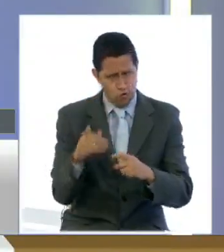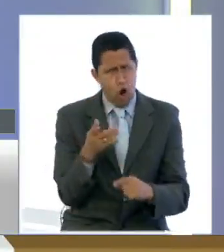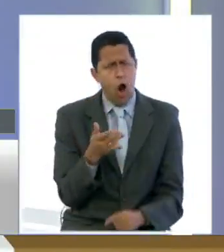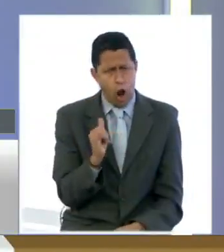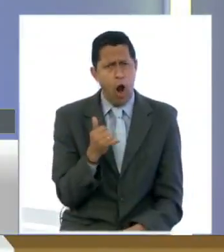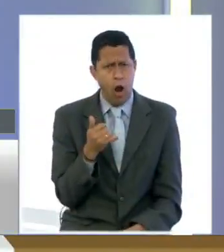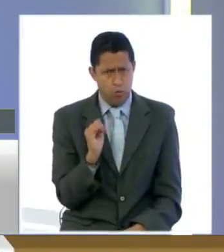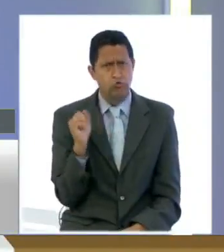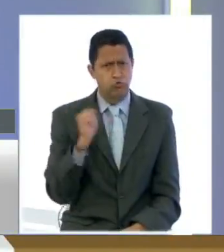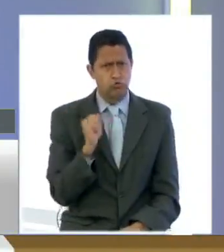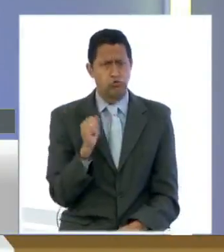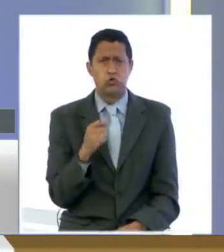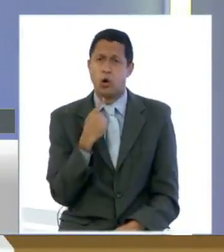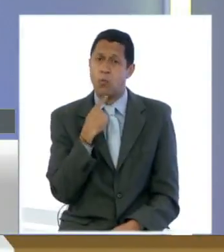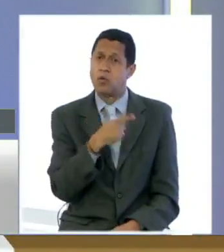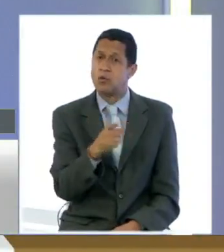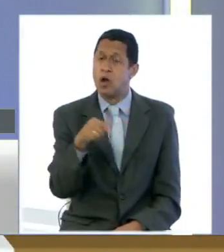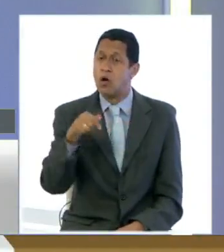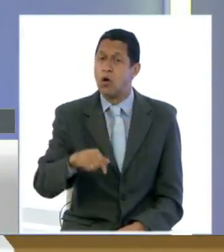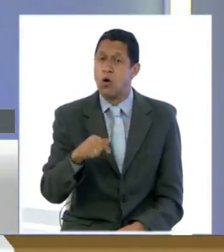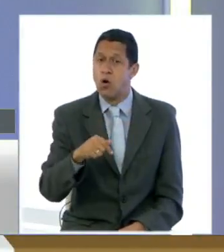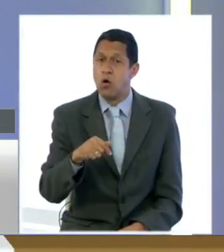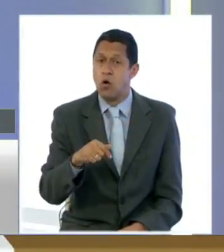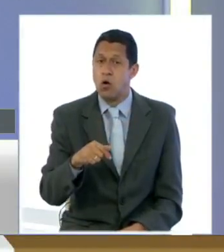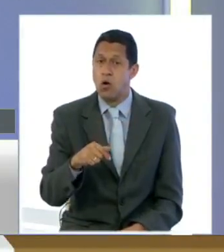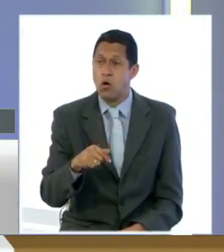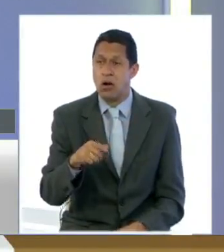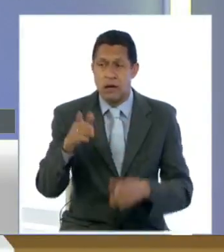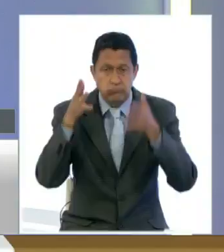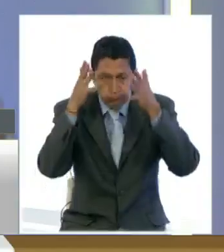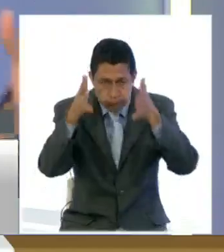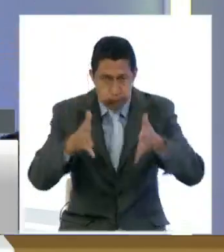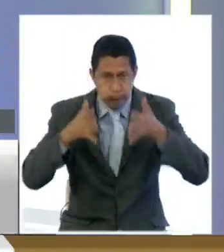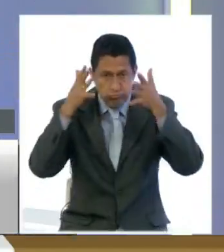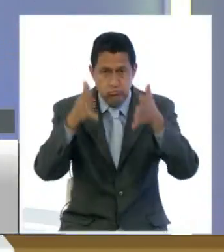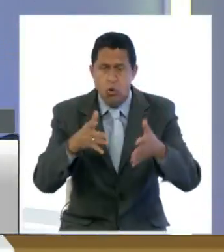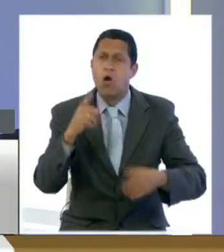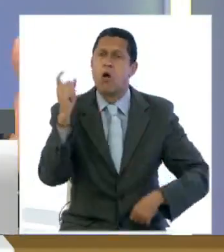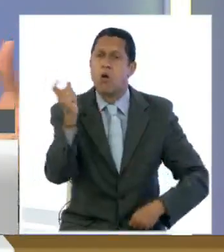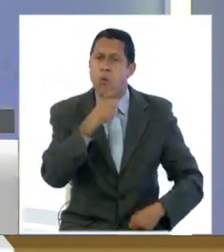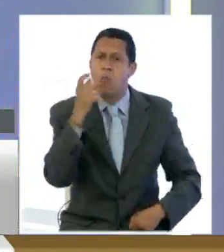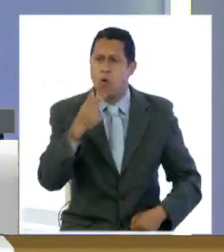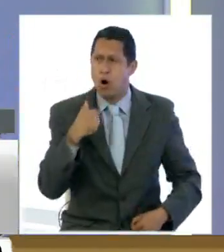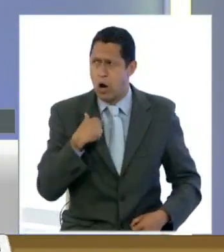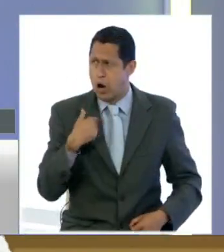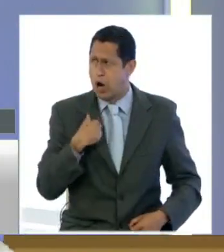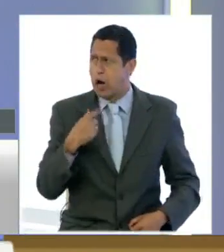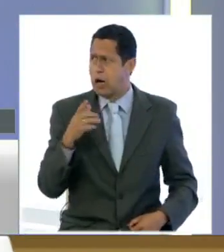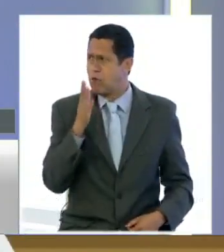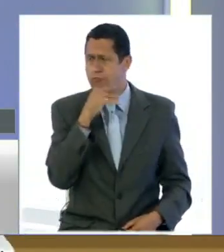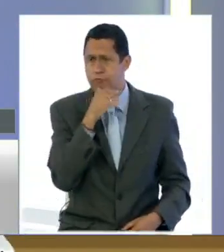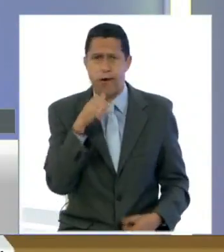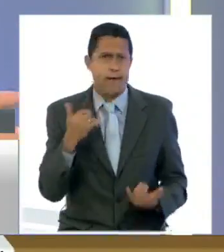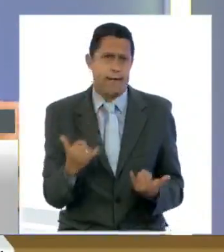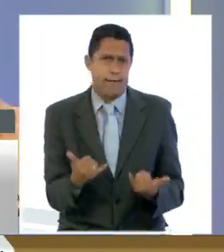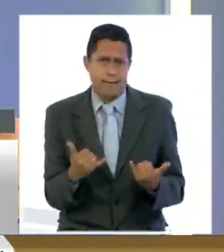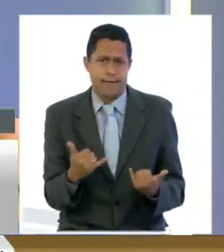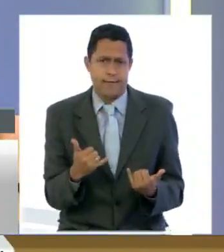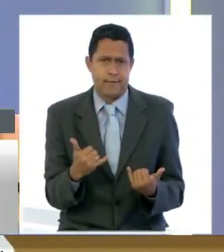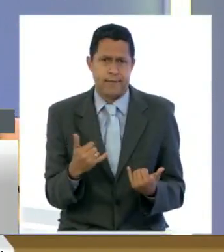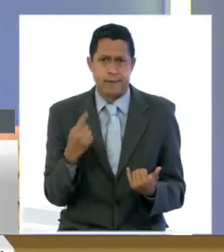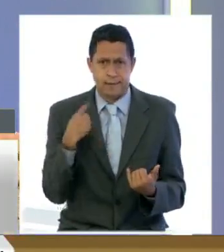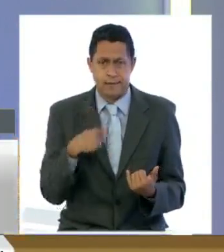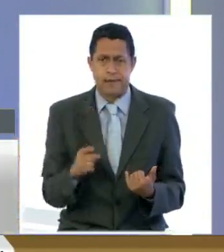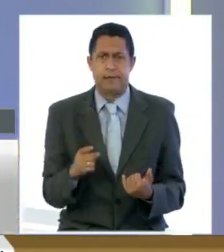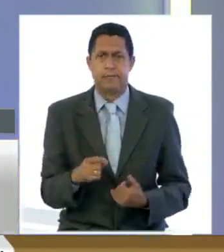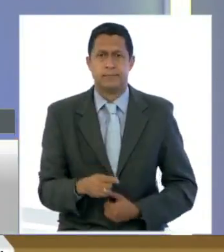y lo importante, como decía hoy Mayra Poleo, es la educación, educar. Porque de repente ahorita no tengamos todas las herramientas para